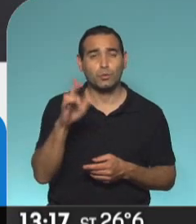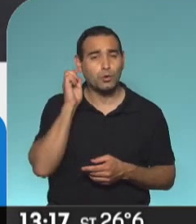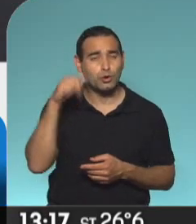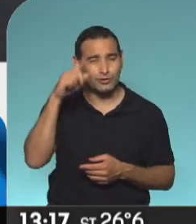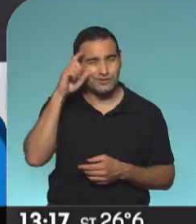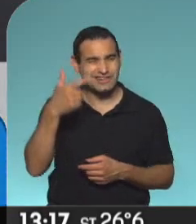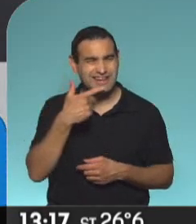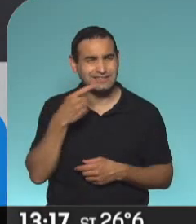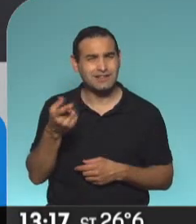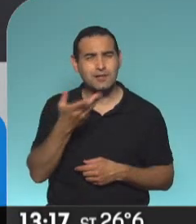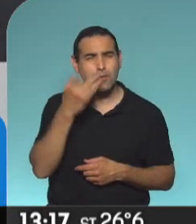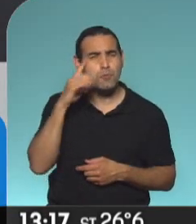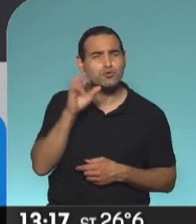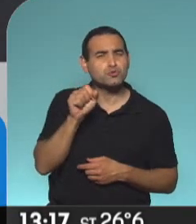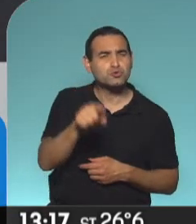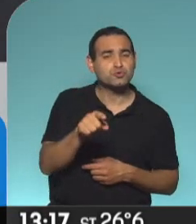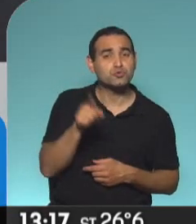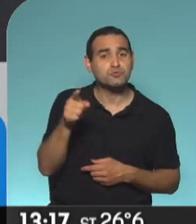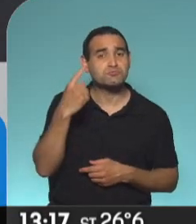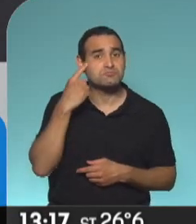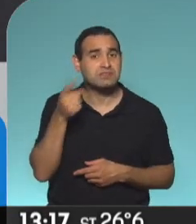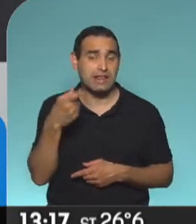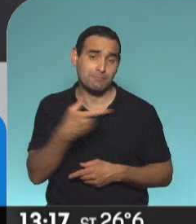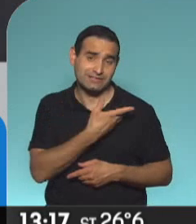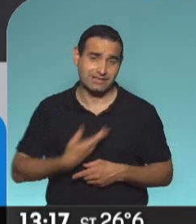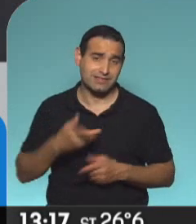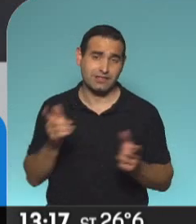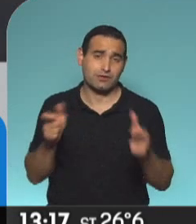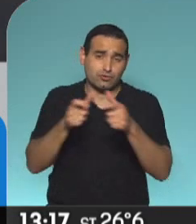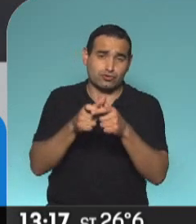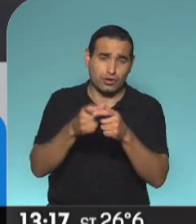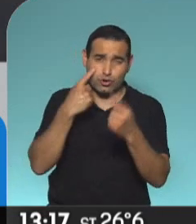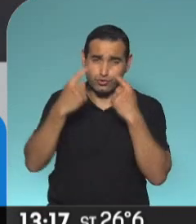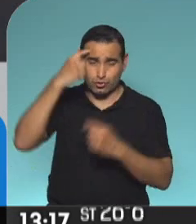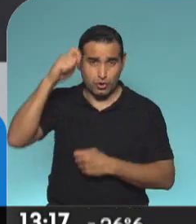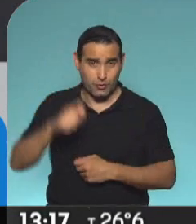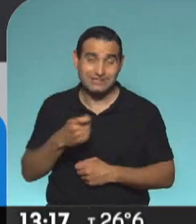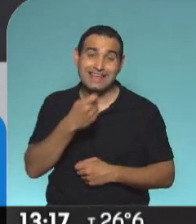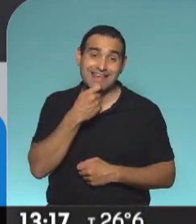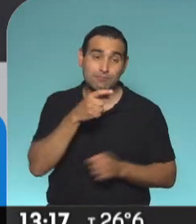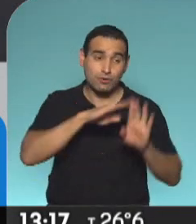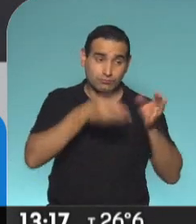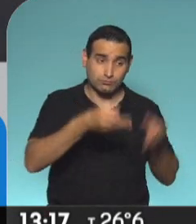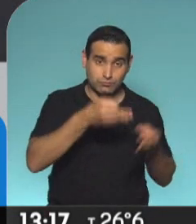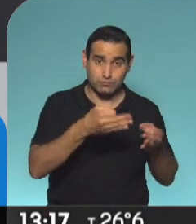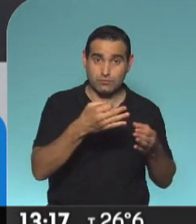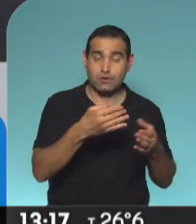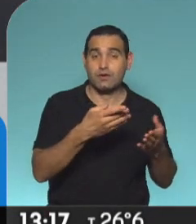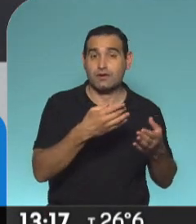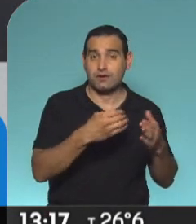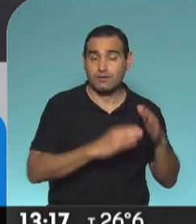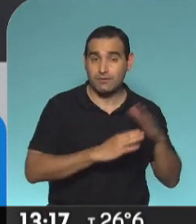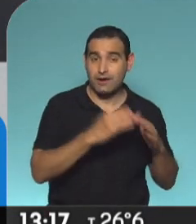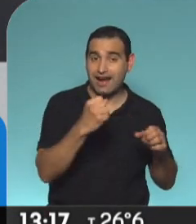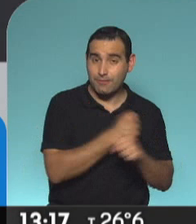presidente precisamente del Consejo de la Magistratura, diciendo que si la Corte confirma estos traslados, se abre una